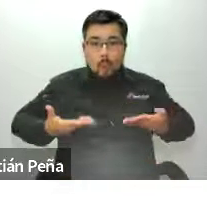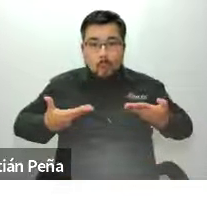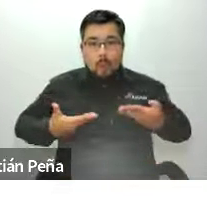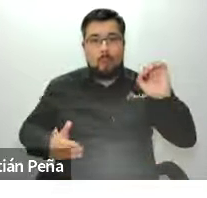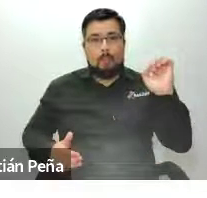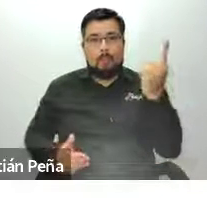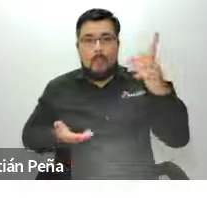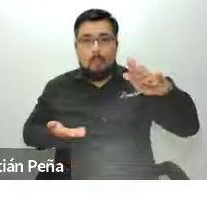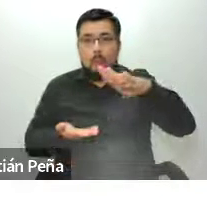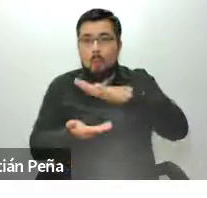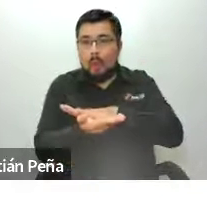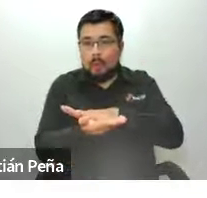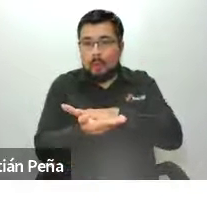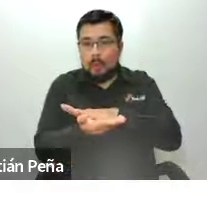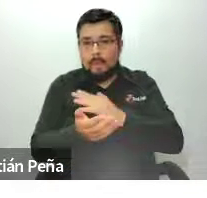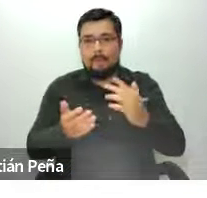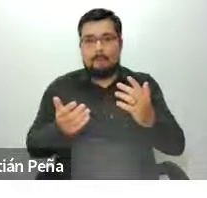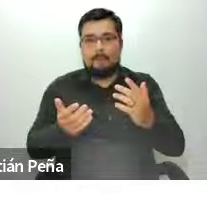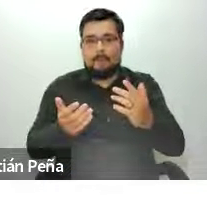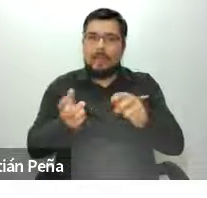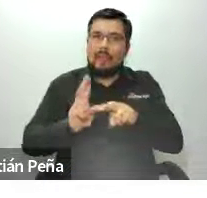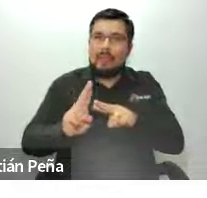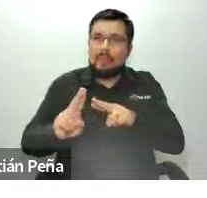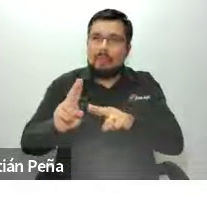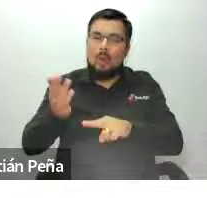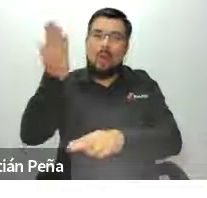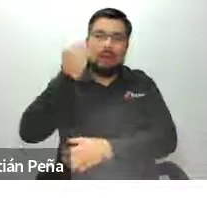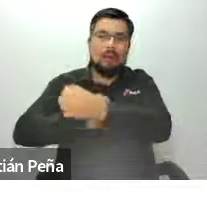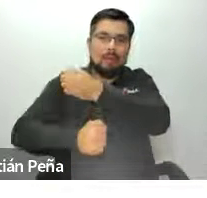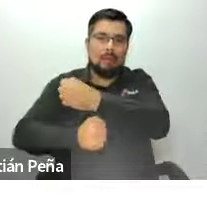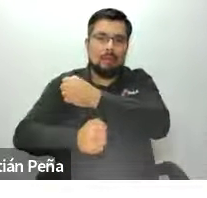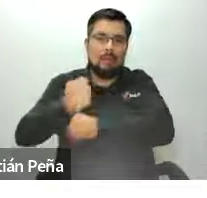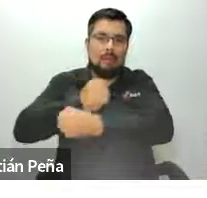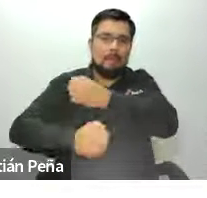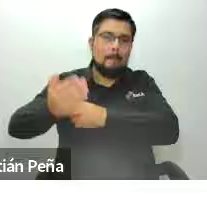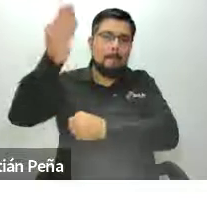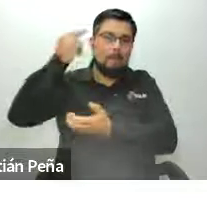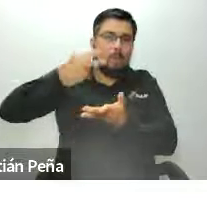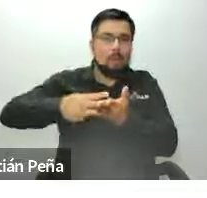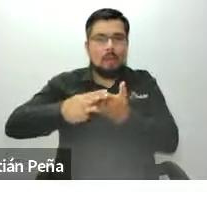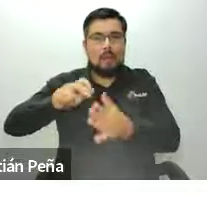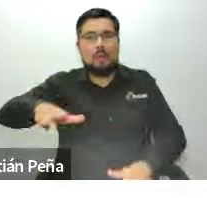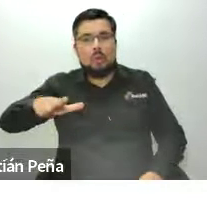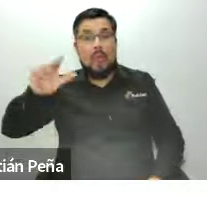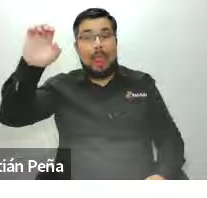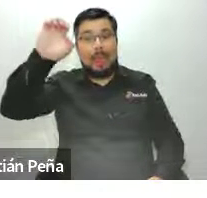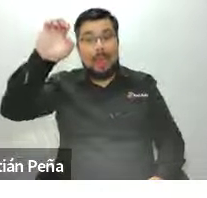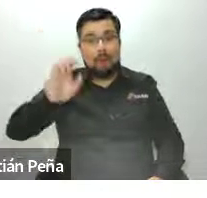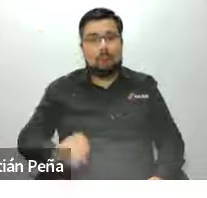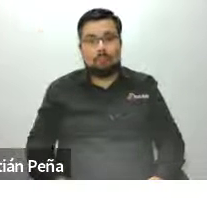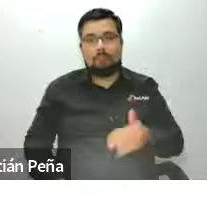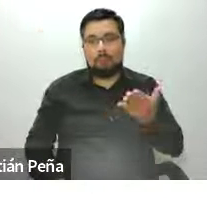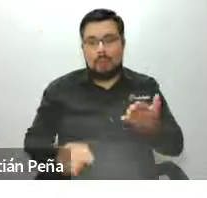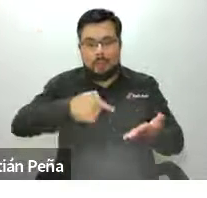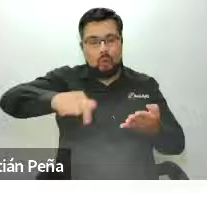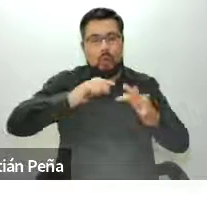que hicimos en enero del 2018, que nosotros estábamos muy contentos con esta nueva propuesta, pero que en verdad la respuesta de